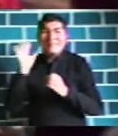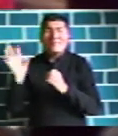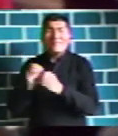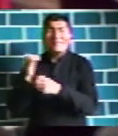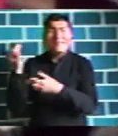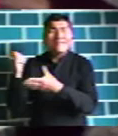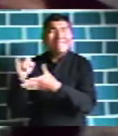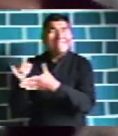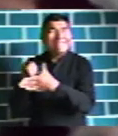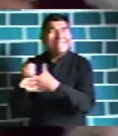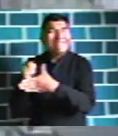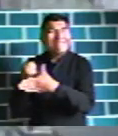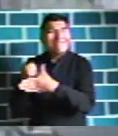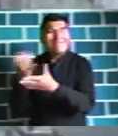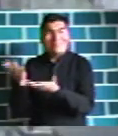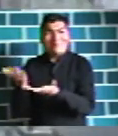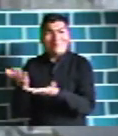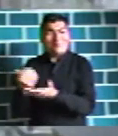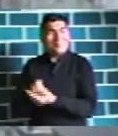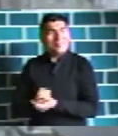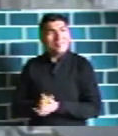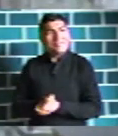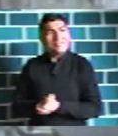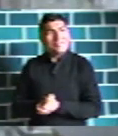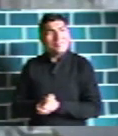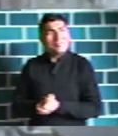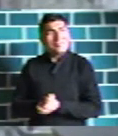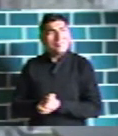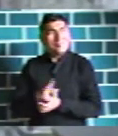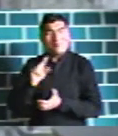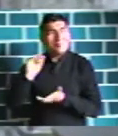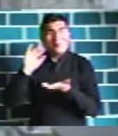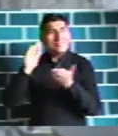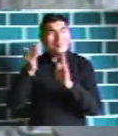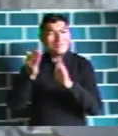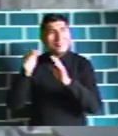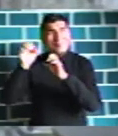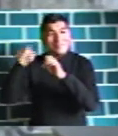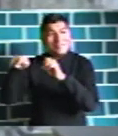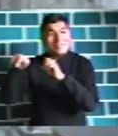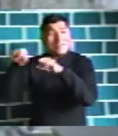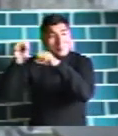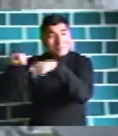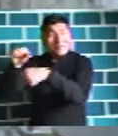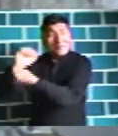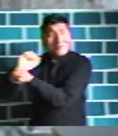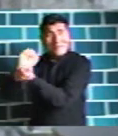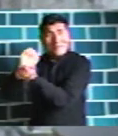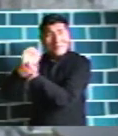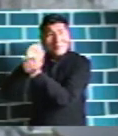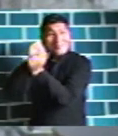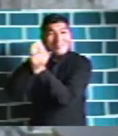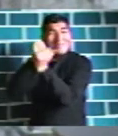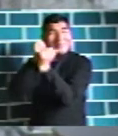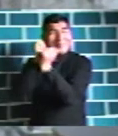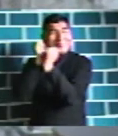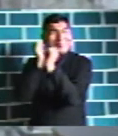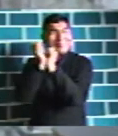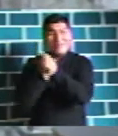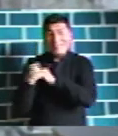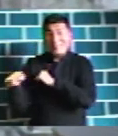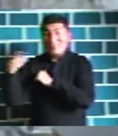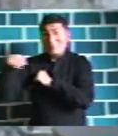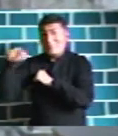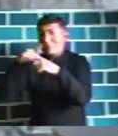pegados estamos no les parece que podríamos pasar de esos estos medios de osh